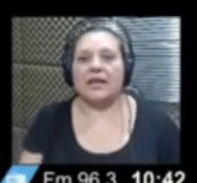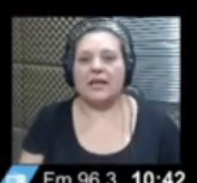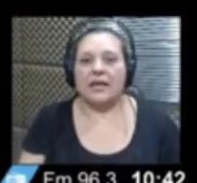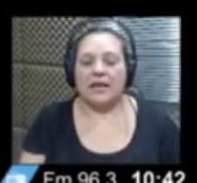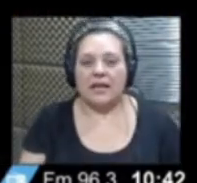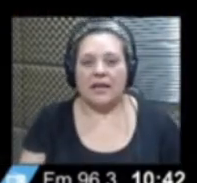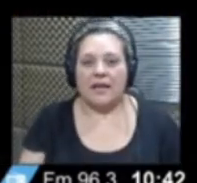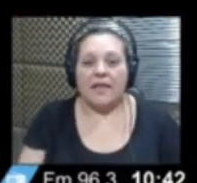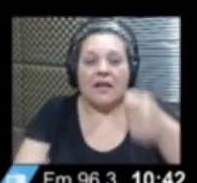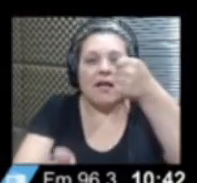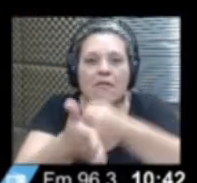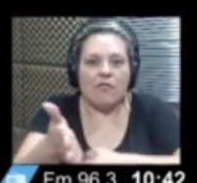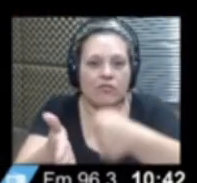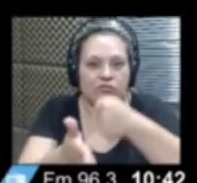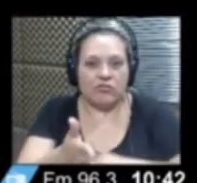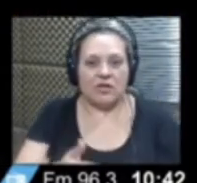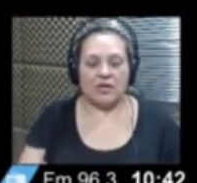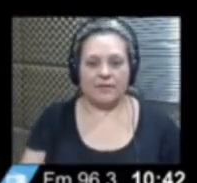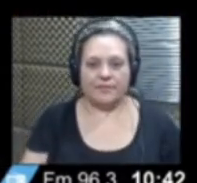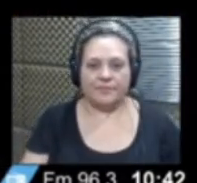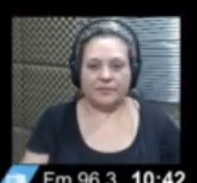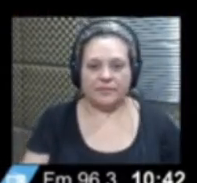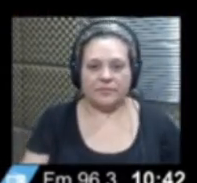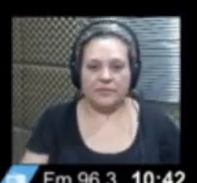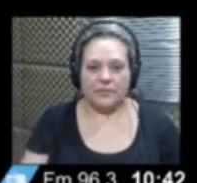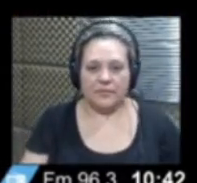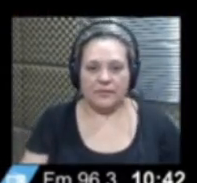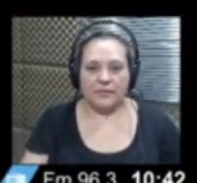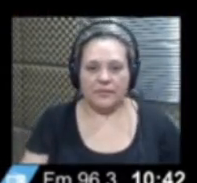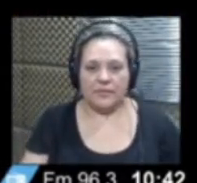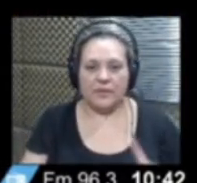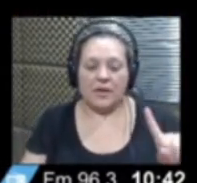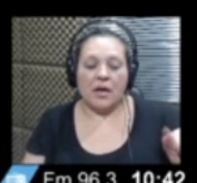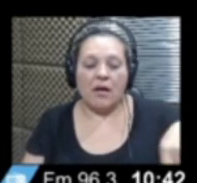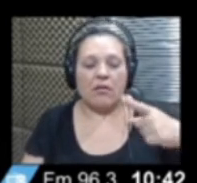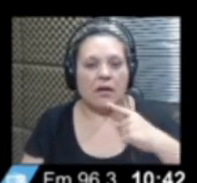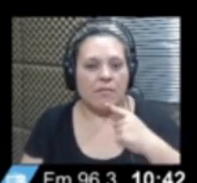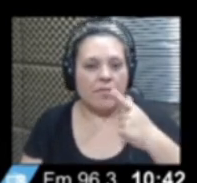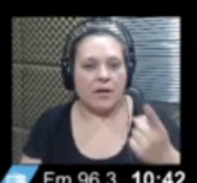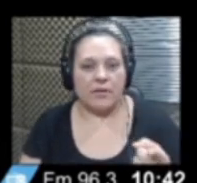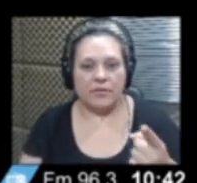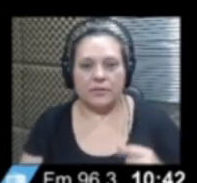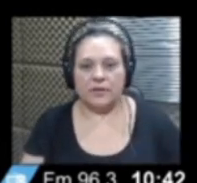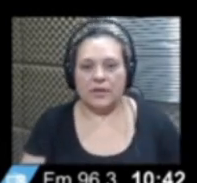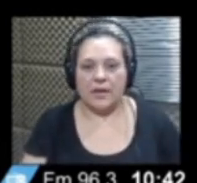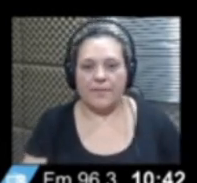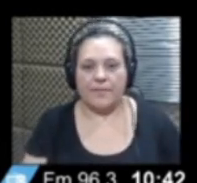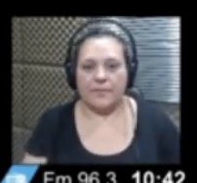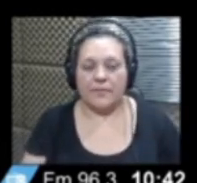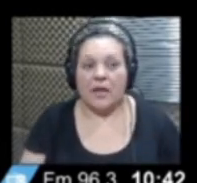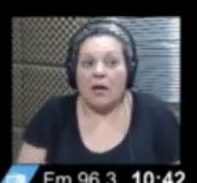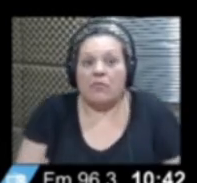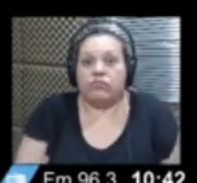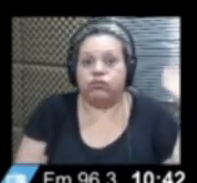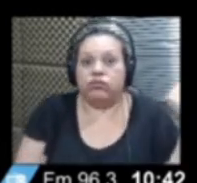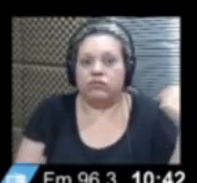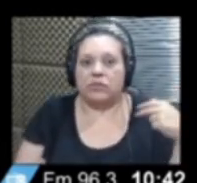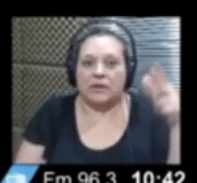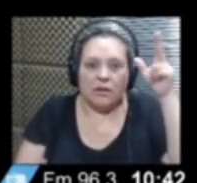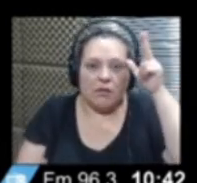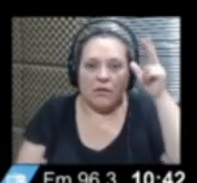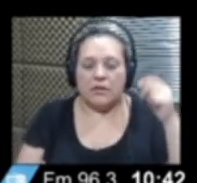mujer? Sí, sí. ¿Cómo han conmemorado este 8 de marzo en tu movimiento,